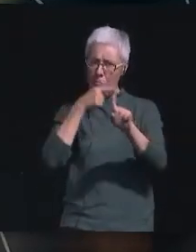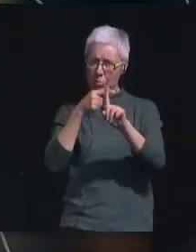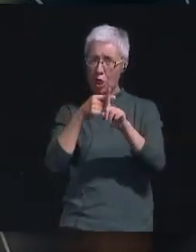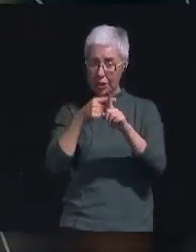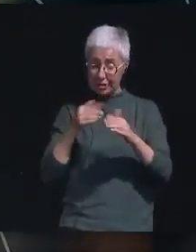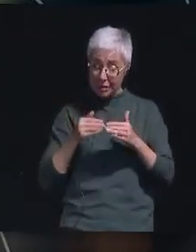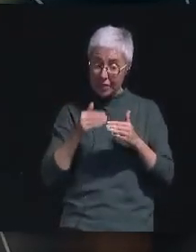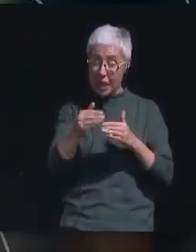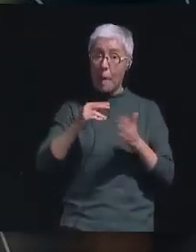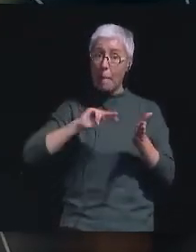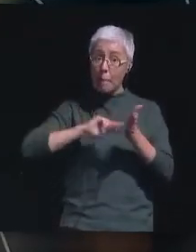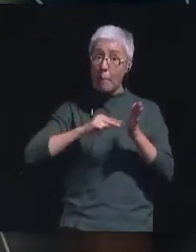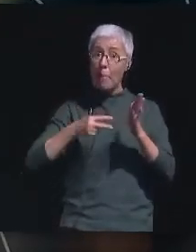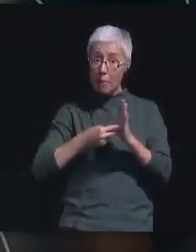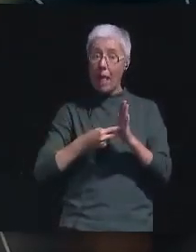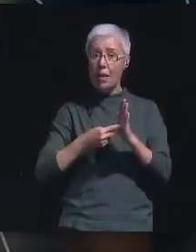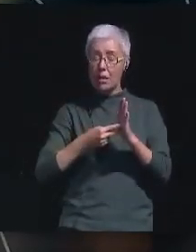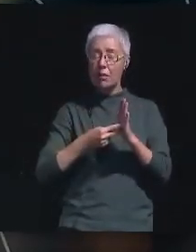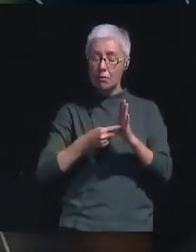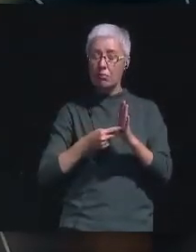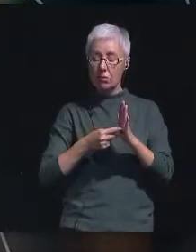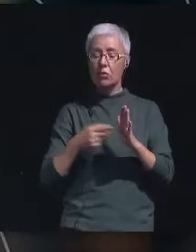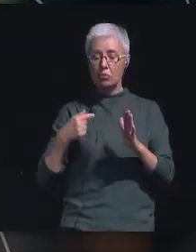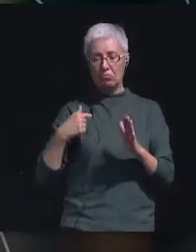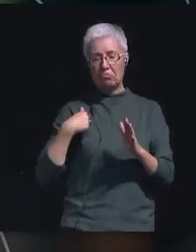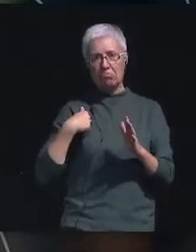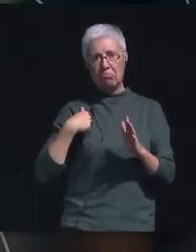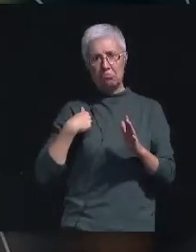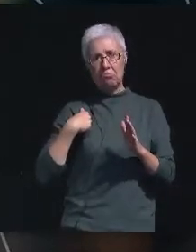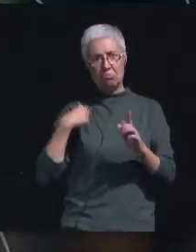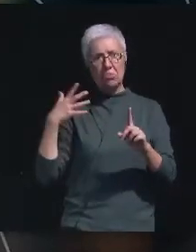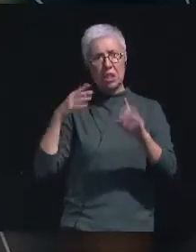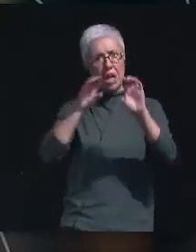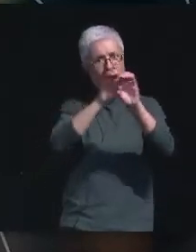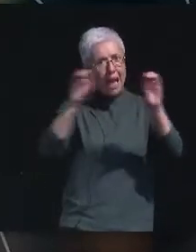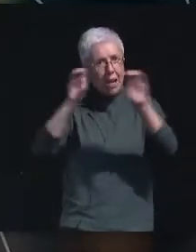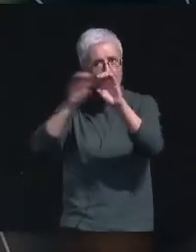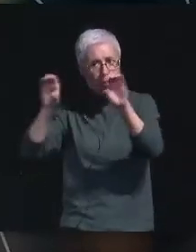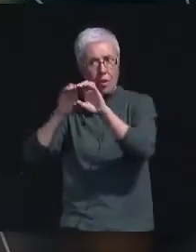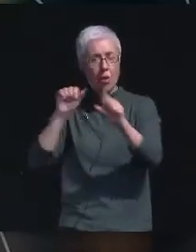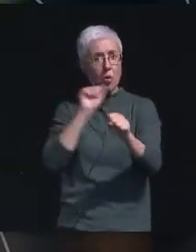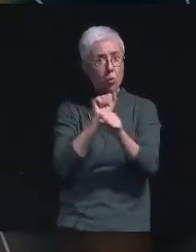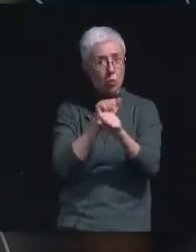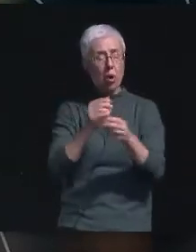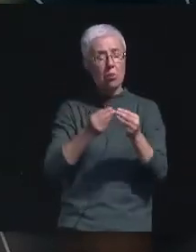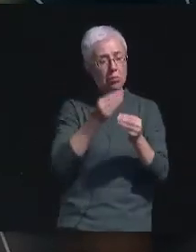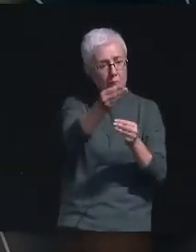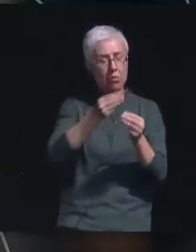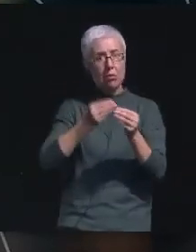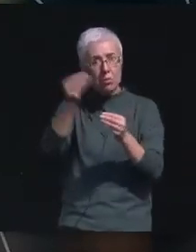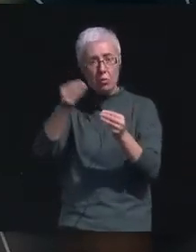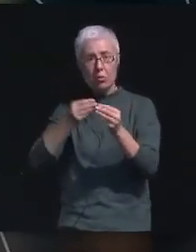plan, que por supuesto que sí va a llegar a las empresas, en nuestro caso, porque va dirigido a